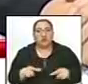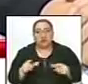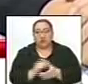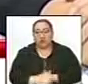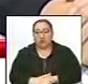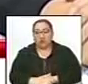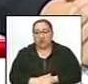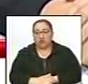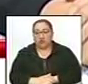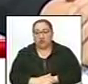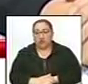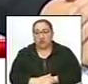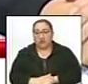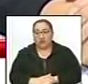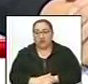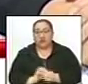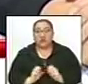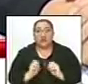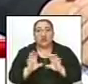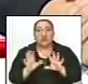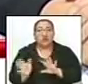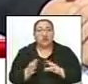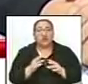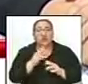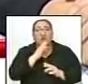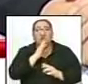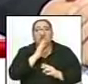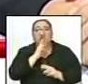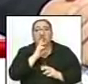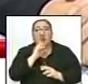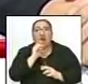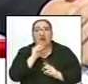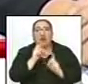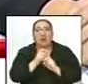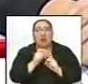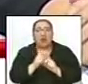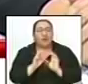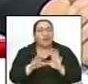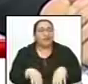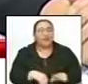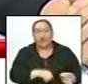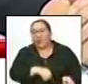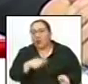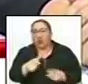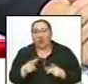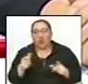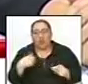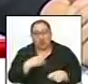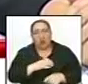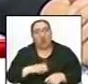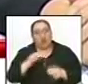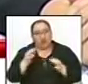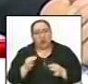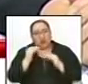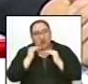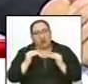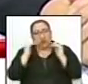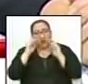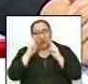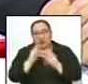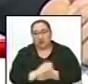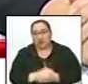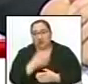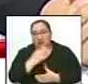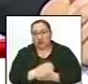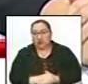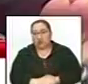estos. Dejemos ese vocabulario mediático a otros escenarios, presidente, y comportémonos con altura, respeto y